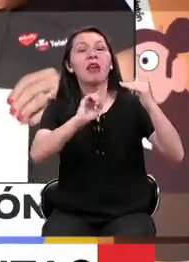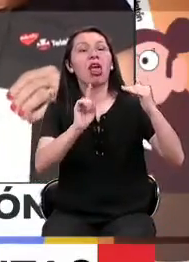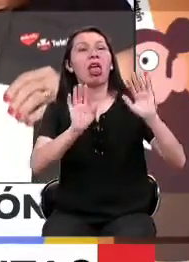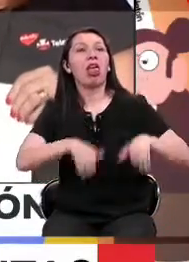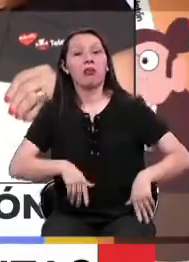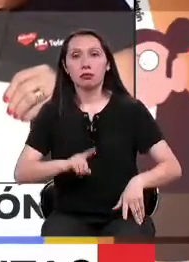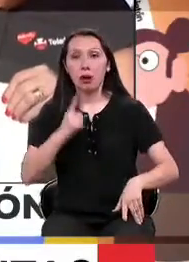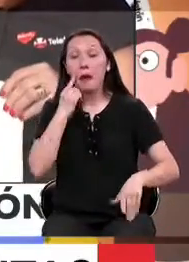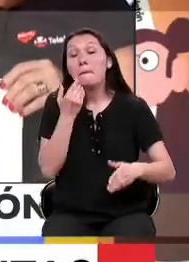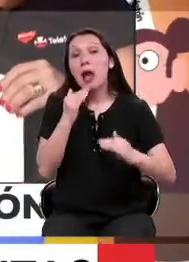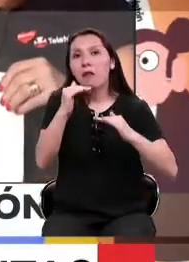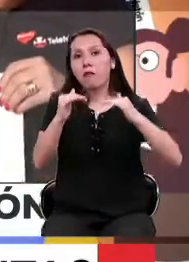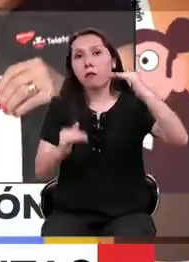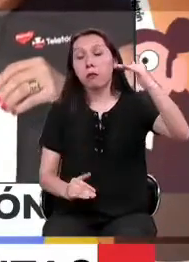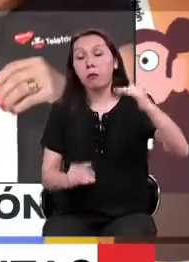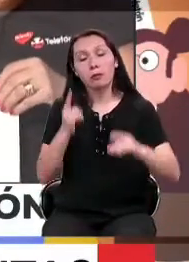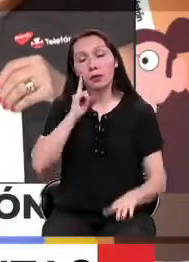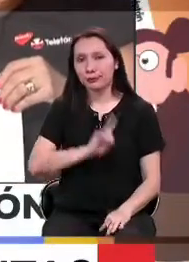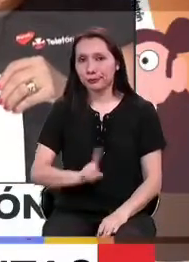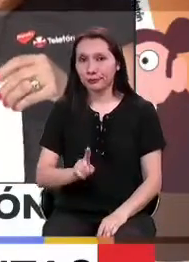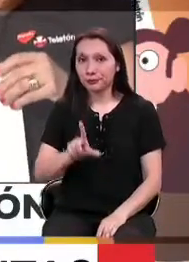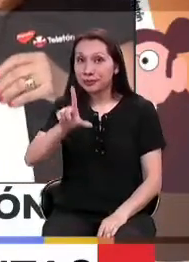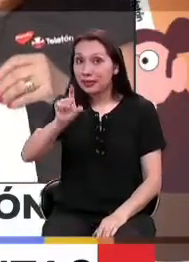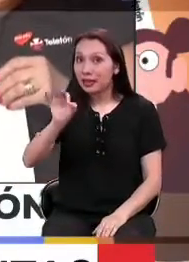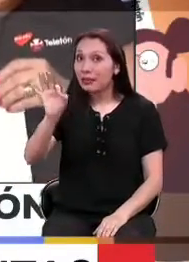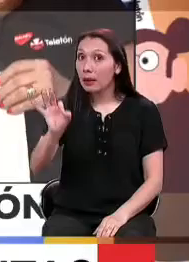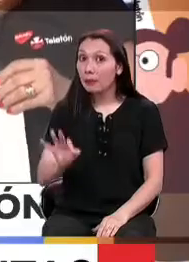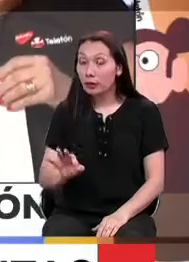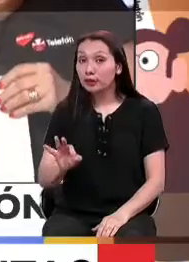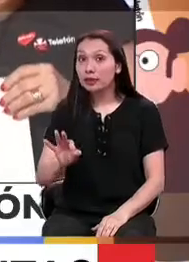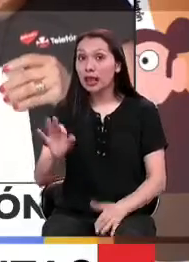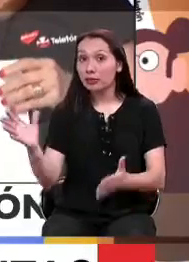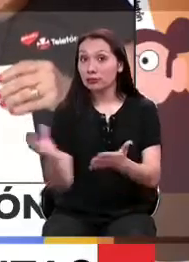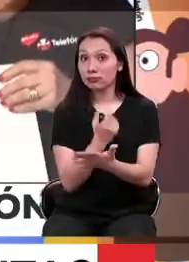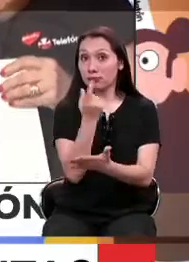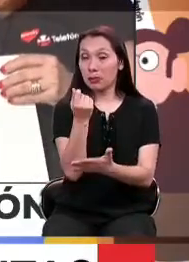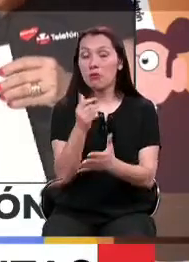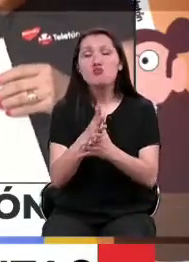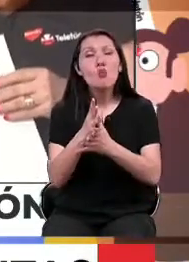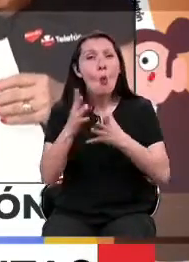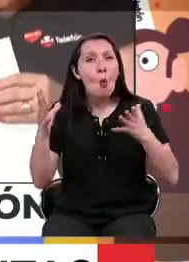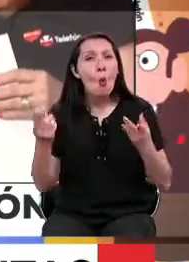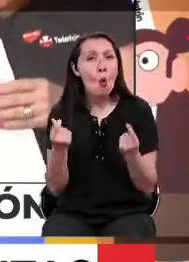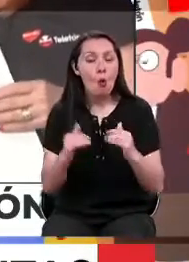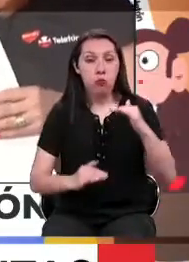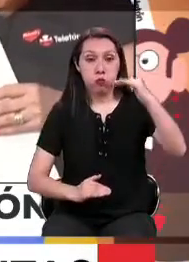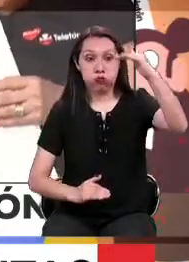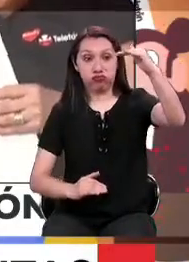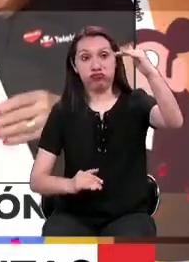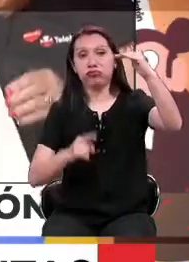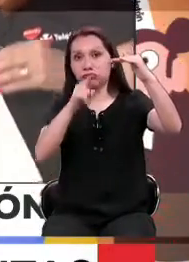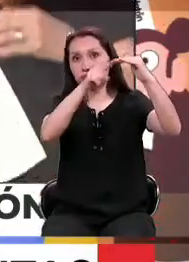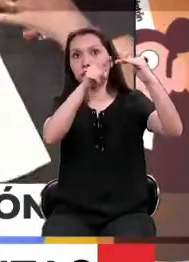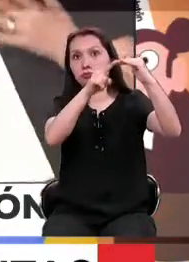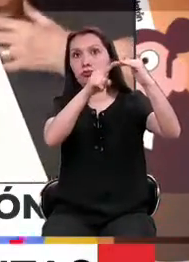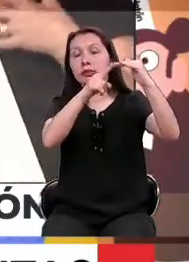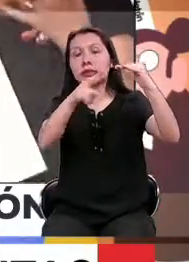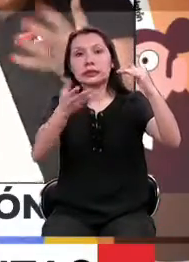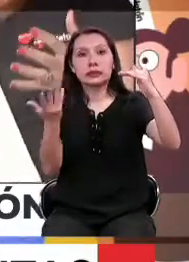gente que cree eso? Es que el 70% de la meta es mucho dinero. Efectivamente, nosotros